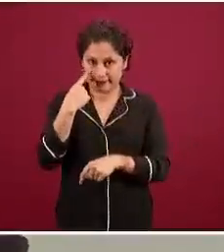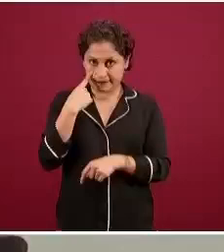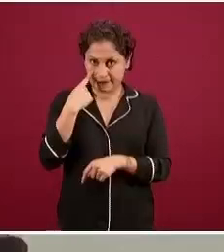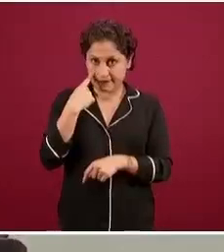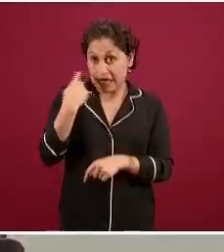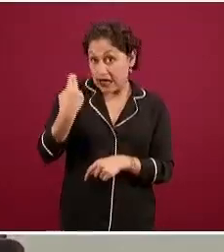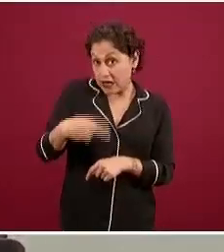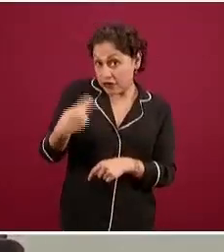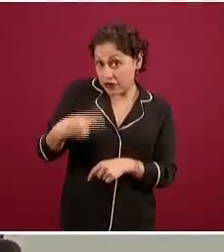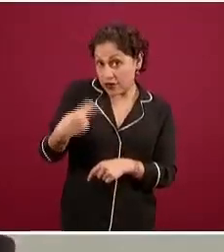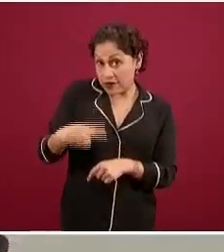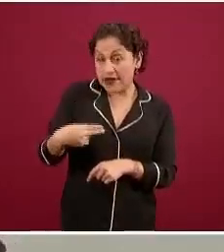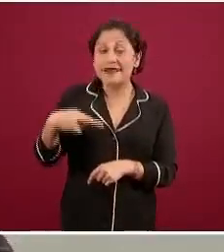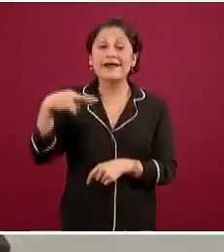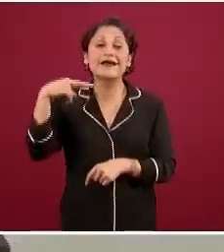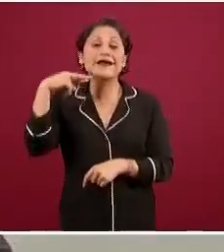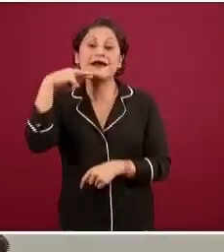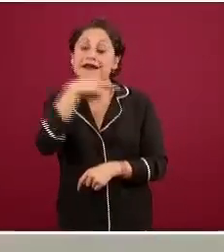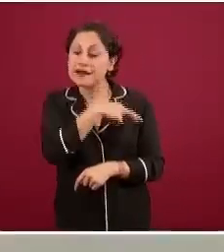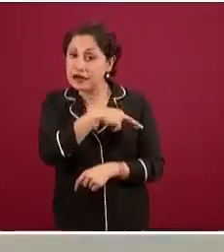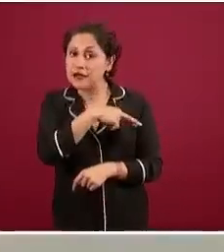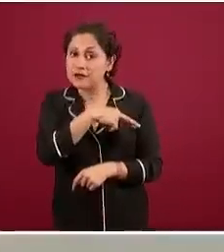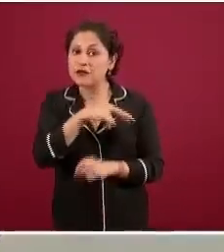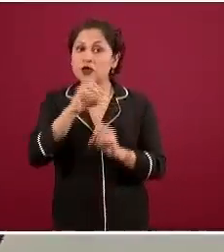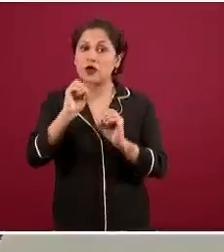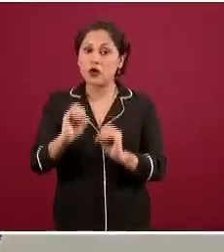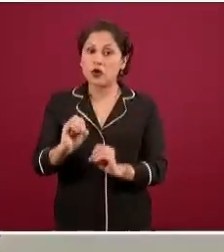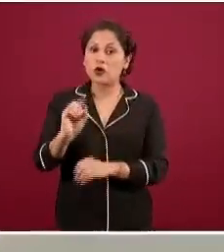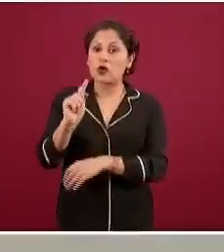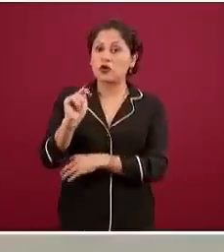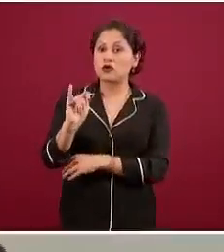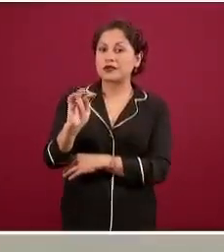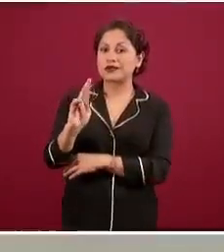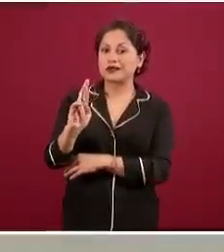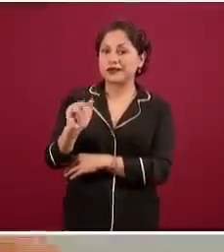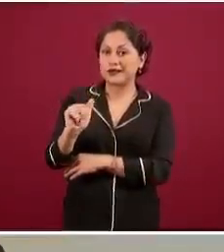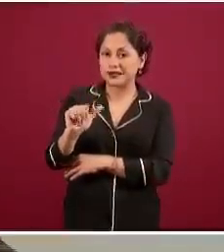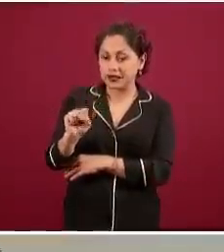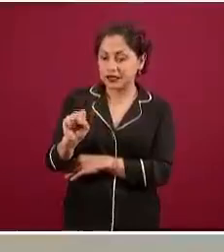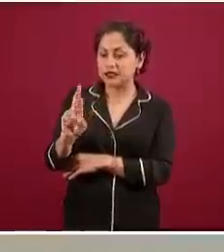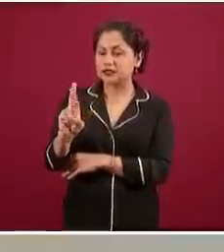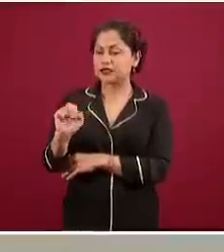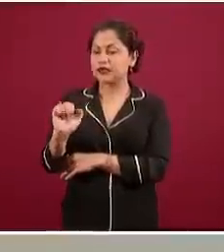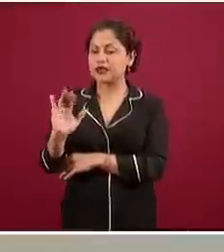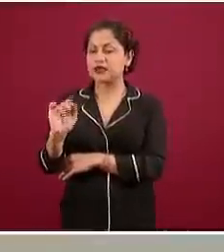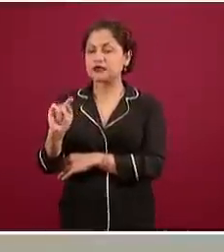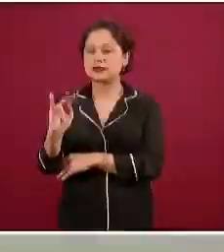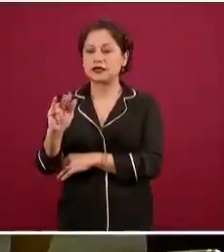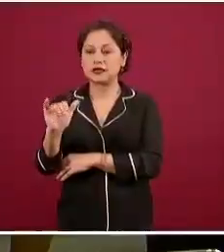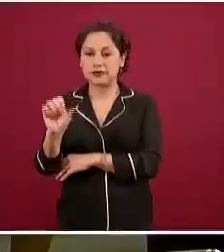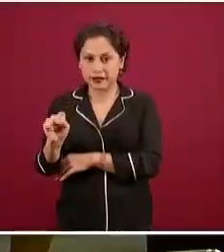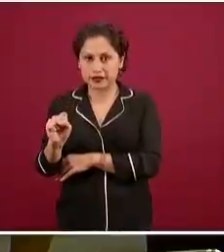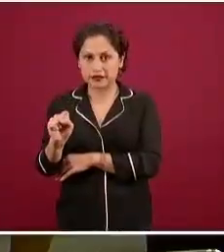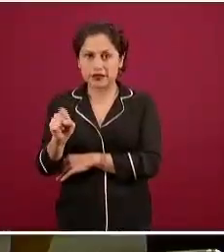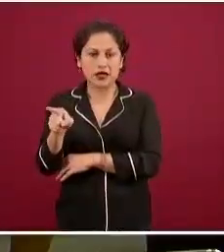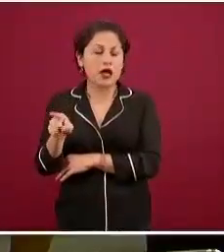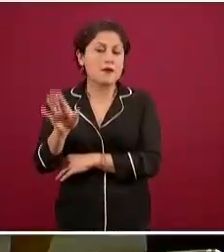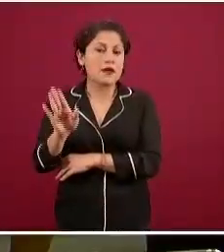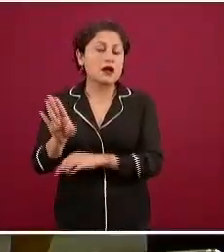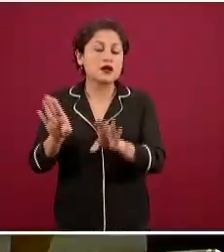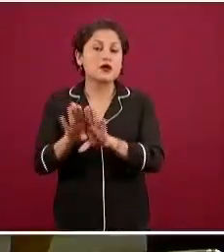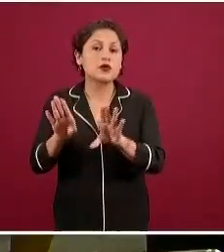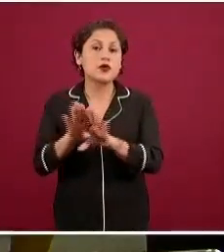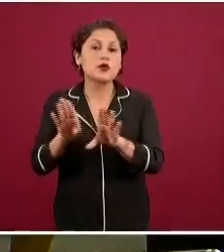convencionalmente pruebas rápidas o también llamadas tiras reactivas a unos dispositivos que son como si fuera la prueba de embarazo.